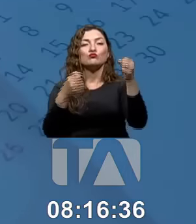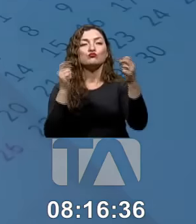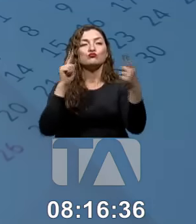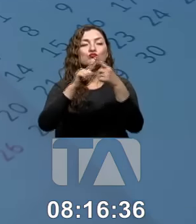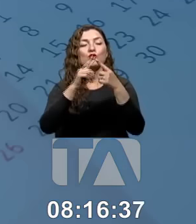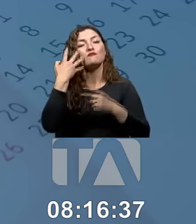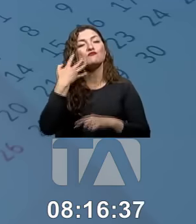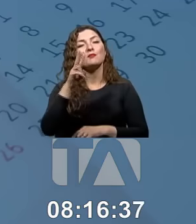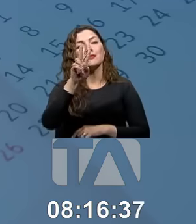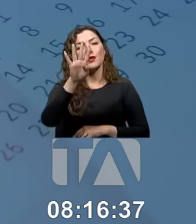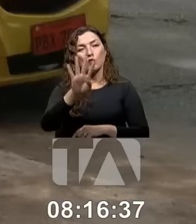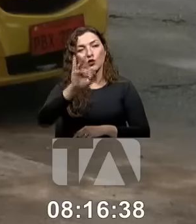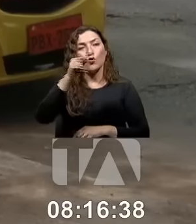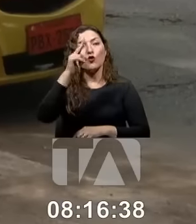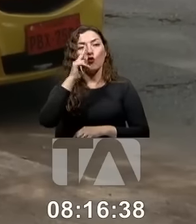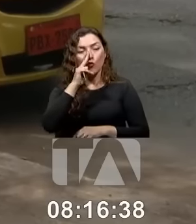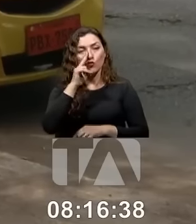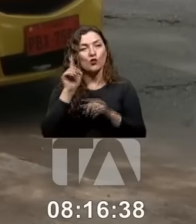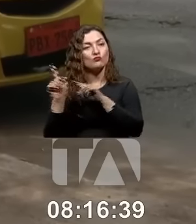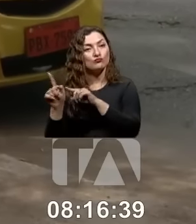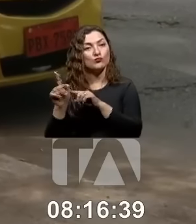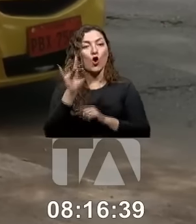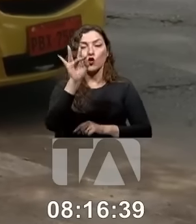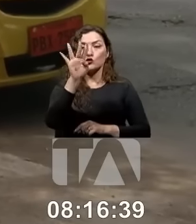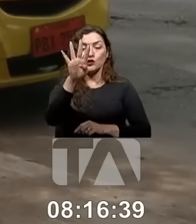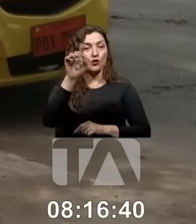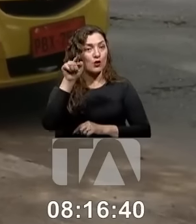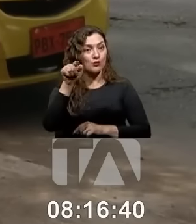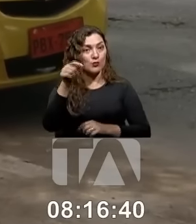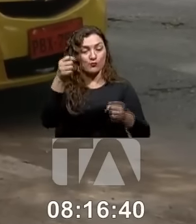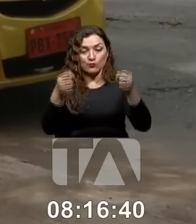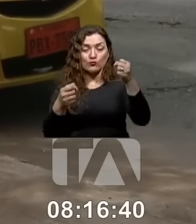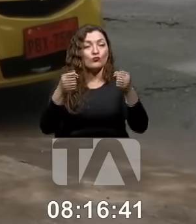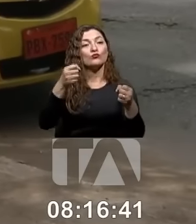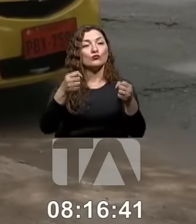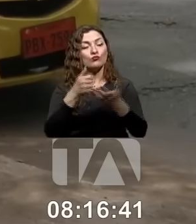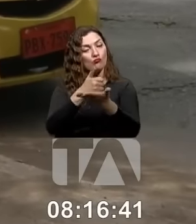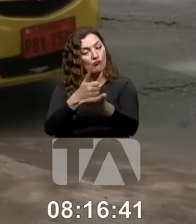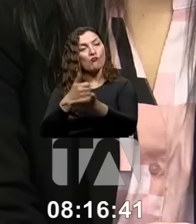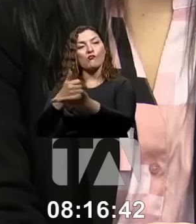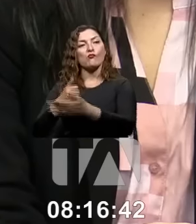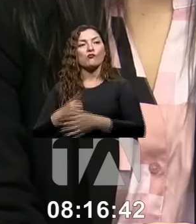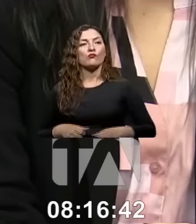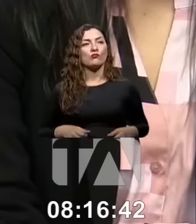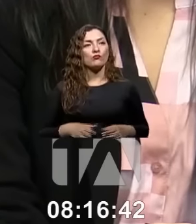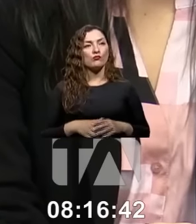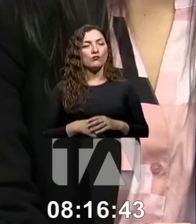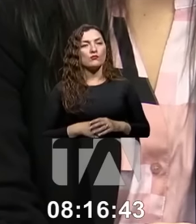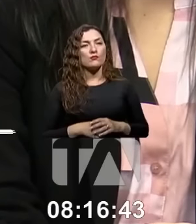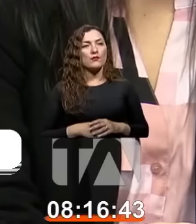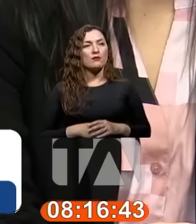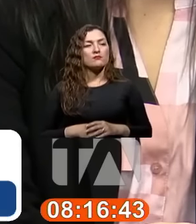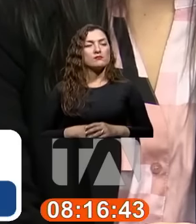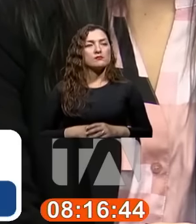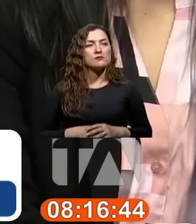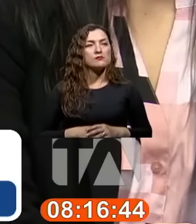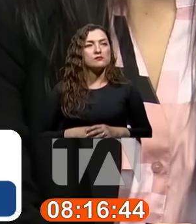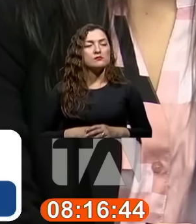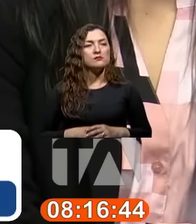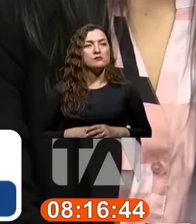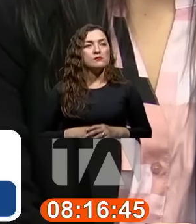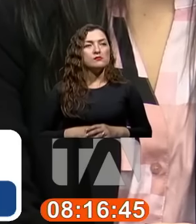el 24 de junio. Aproximadamente 84.000 conductores serían los beneficiarios. Eso no quiere decir que aquellos usuarios